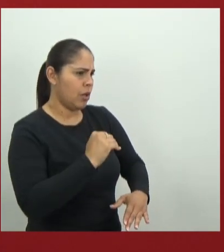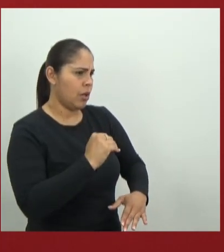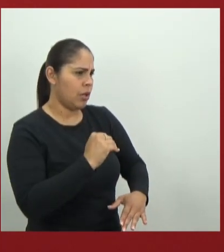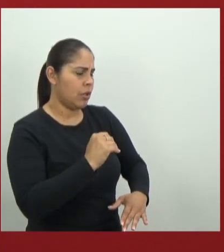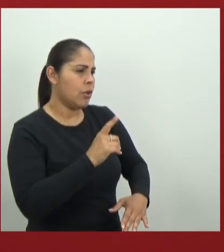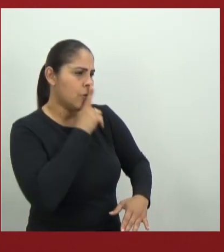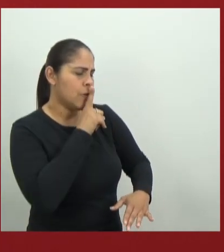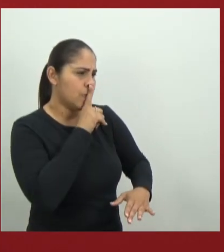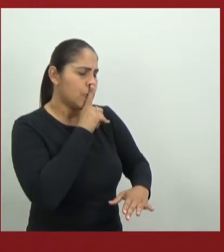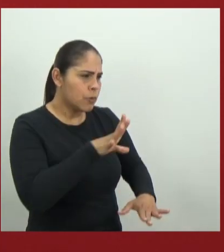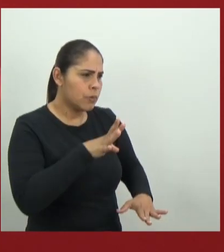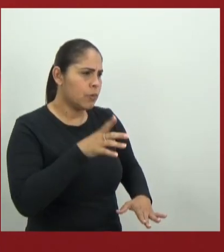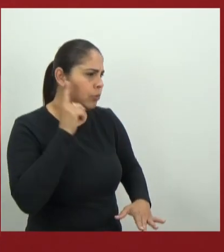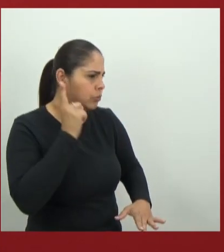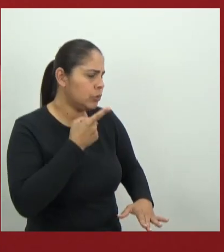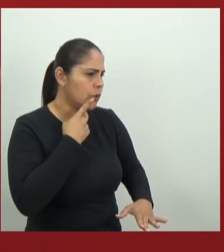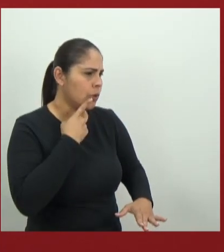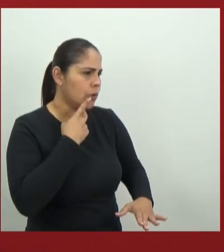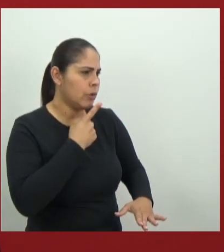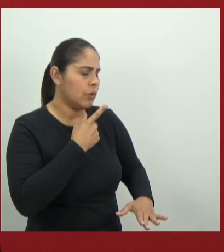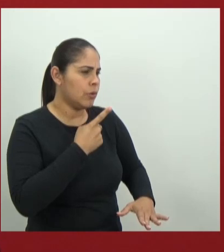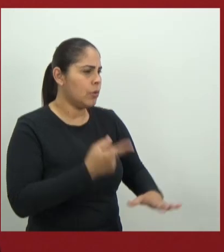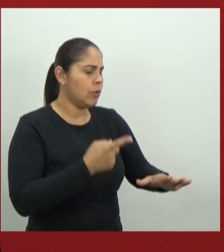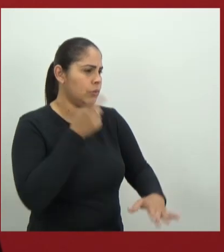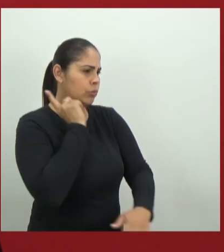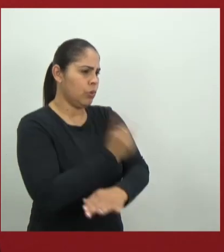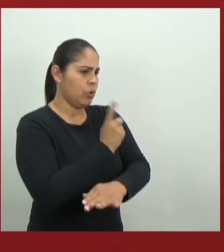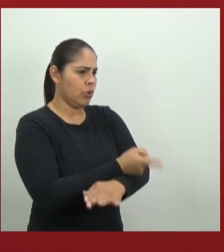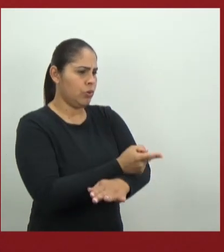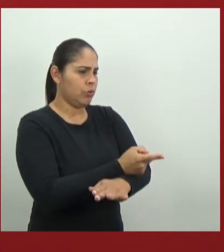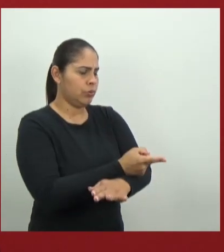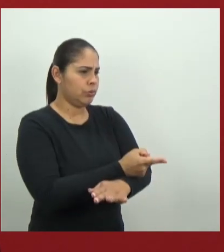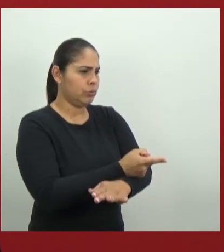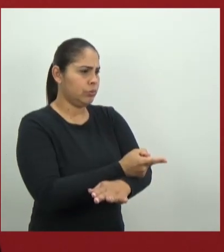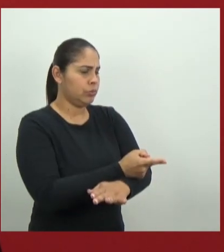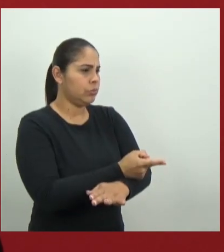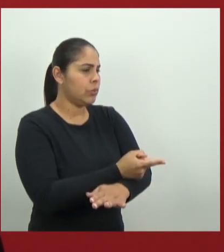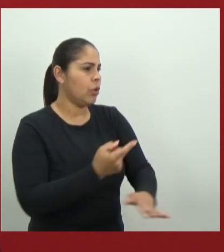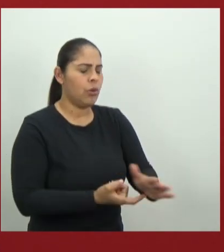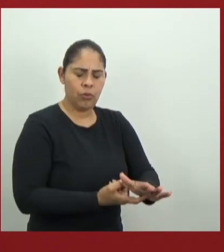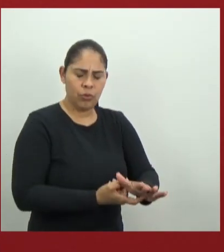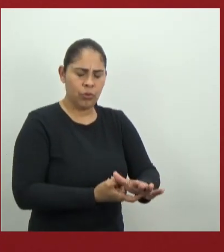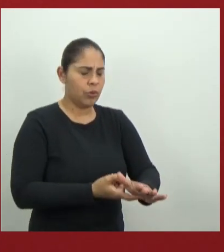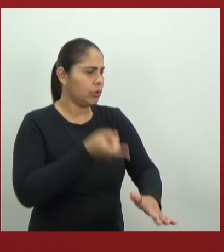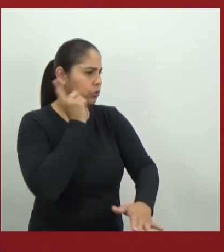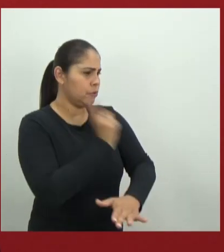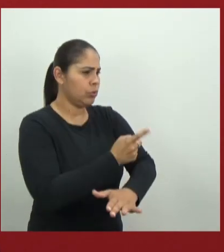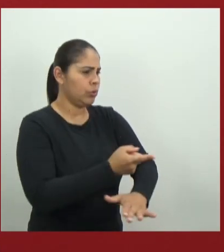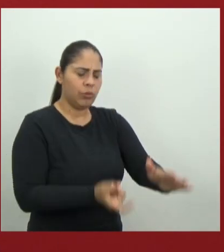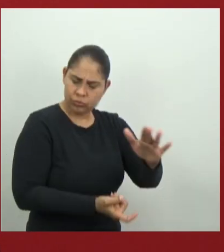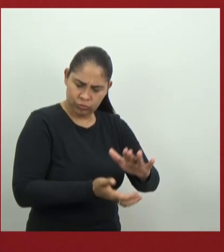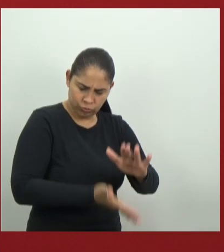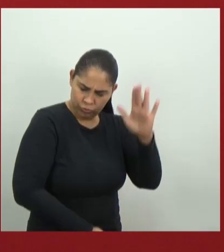y sordo. Es interesante que Jesucristo le habló a un espíritu sordo. Yo te mando, sal de